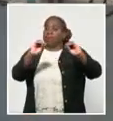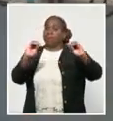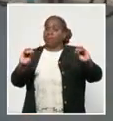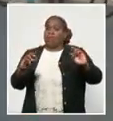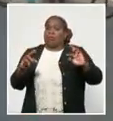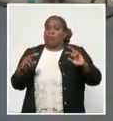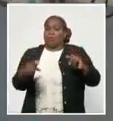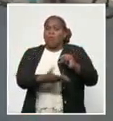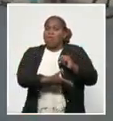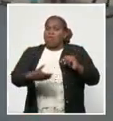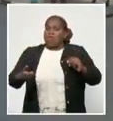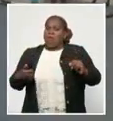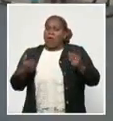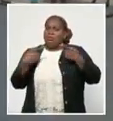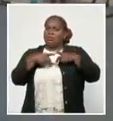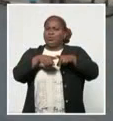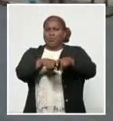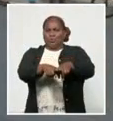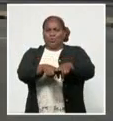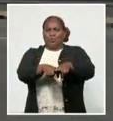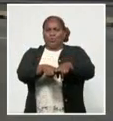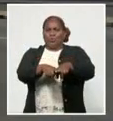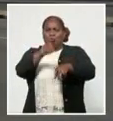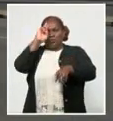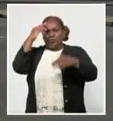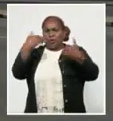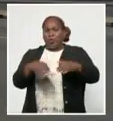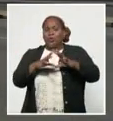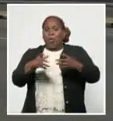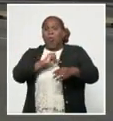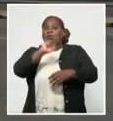vez más al esfuerzo conjunto para ganar la batalla a